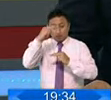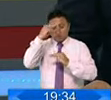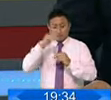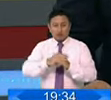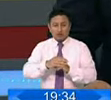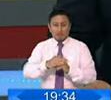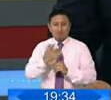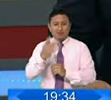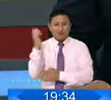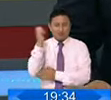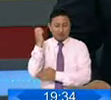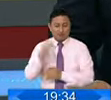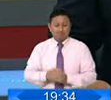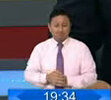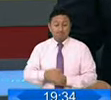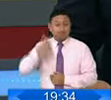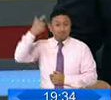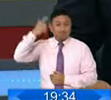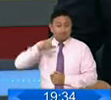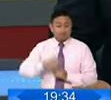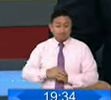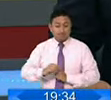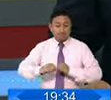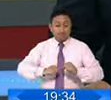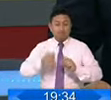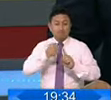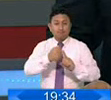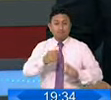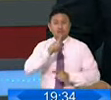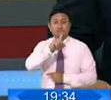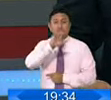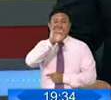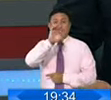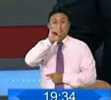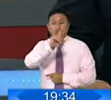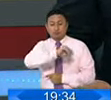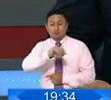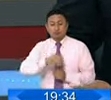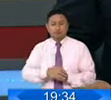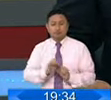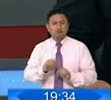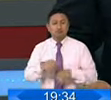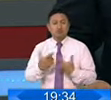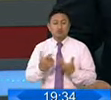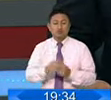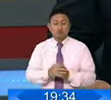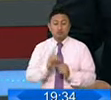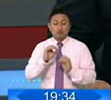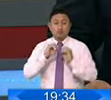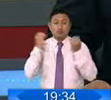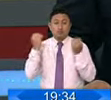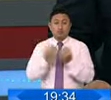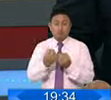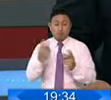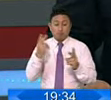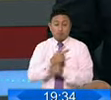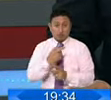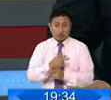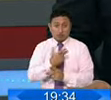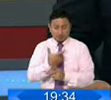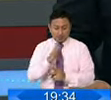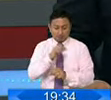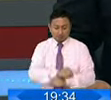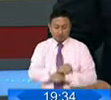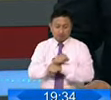Crónica. En Loja, el operativo Impacto 191 dejó como resultado la desarticulación de una presunta banda que